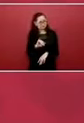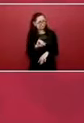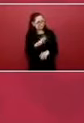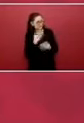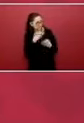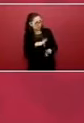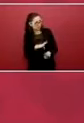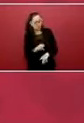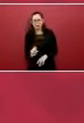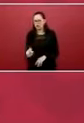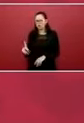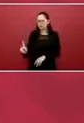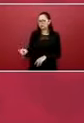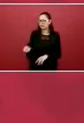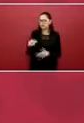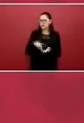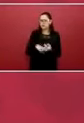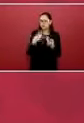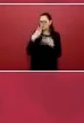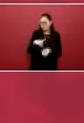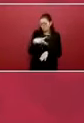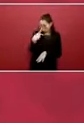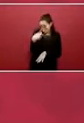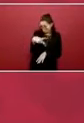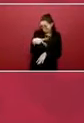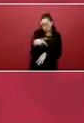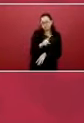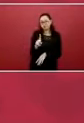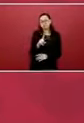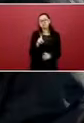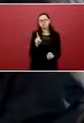no tiene un sistema propio, lo renta.